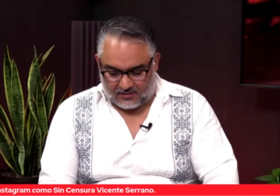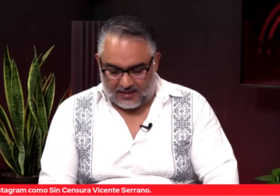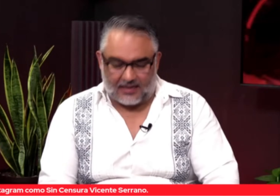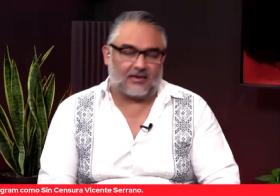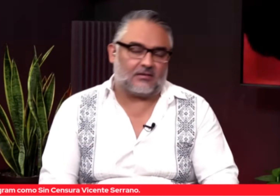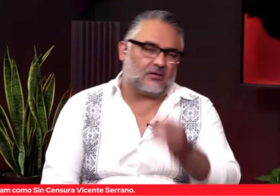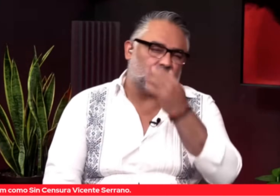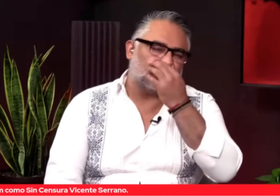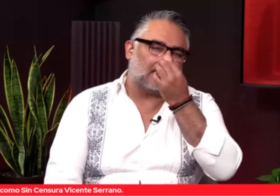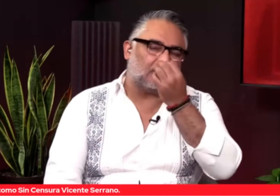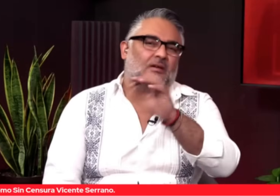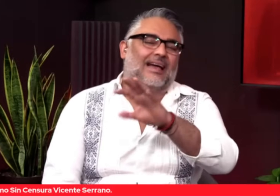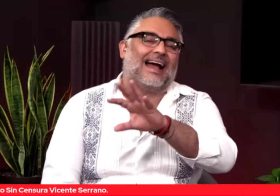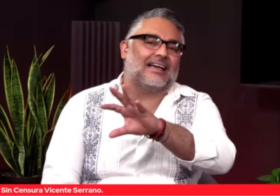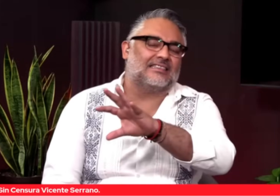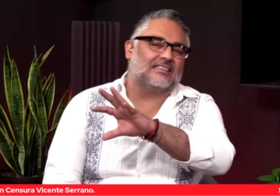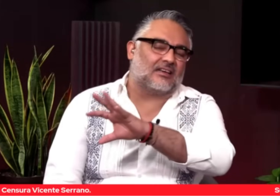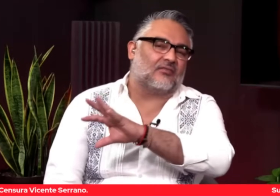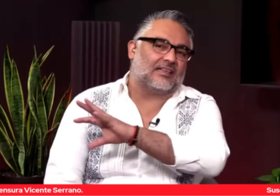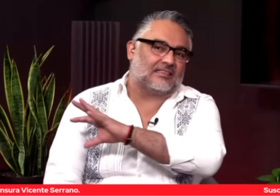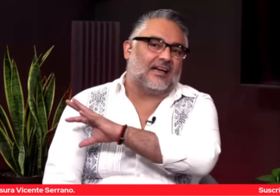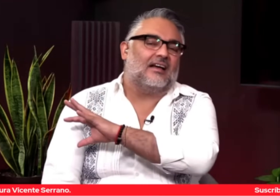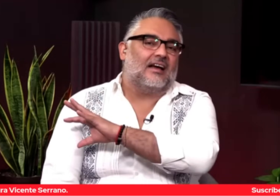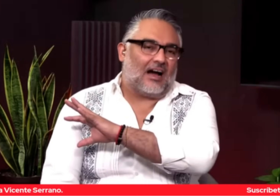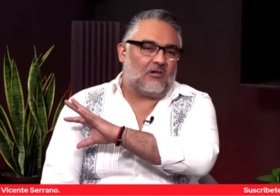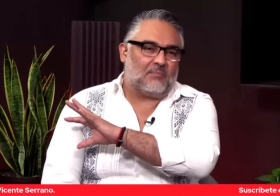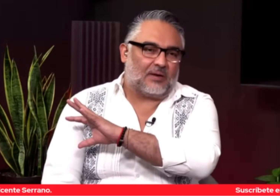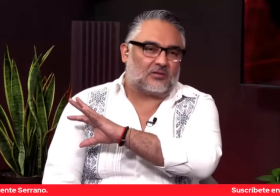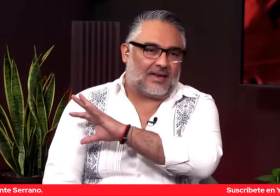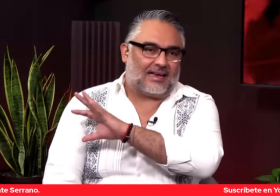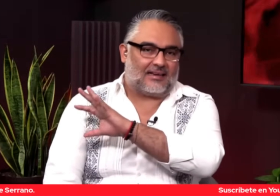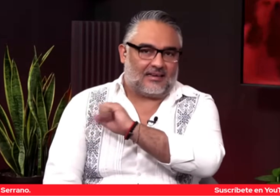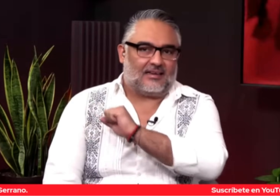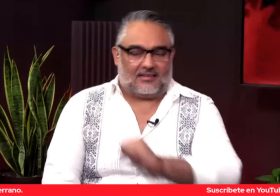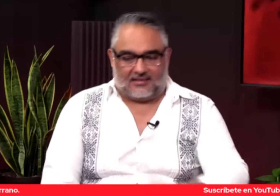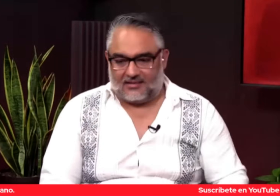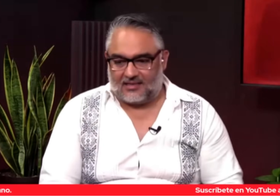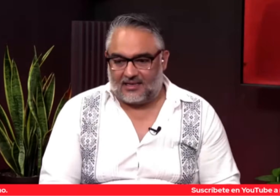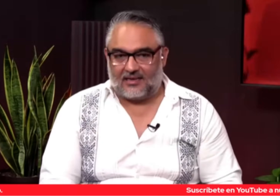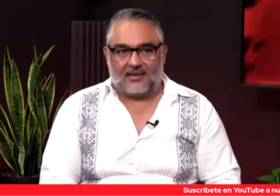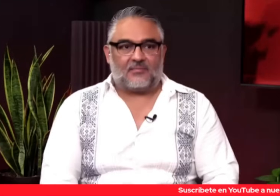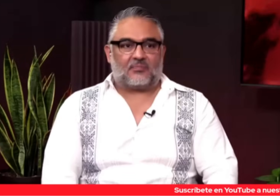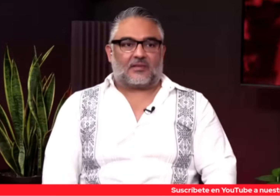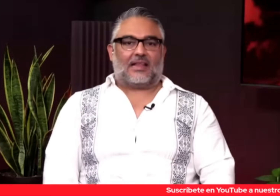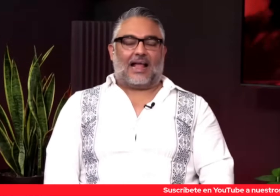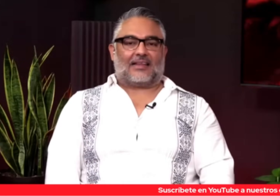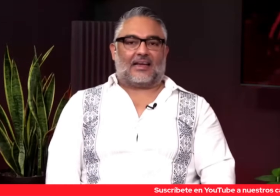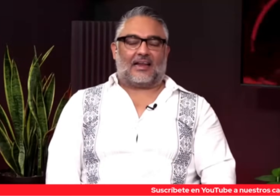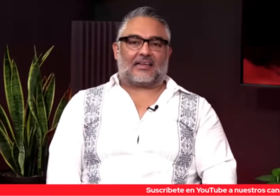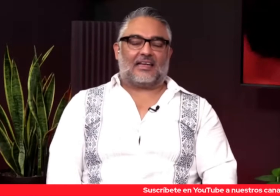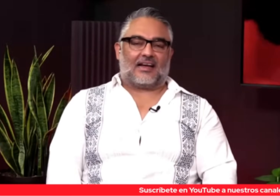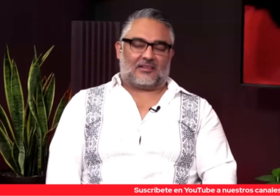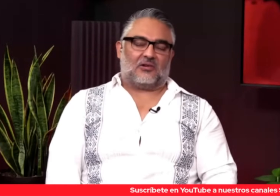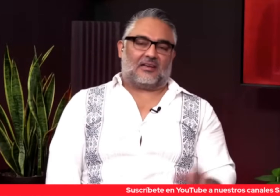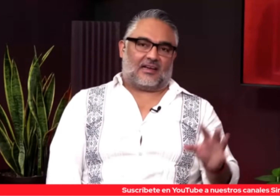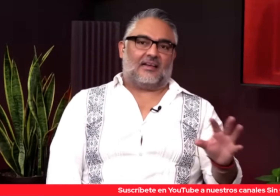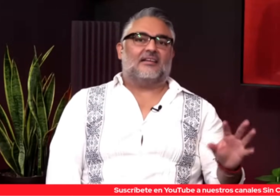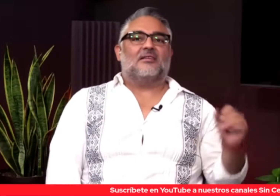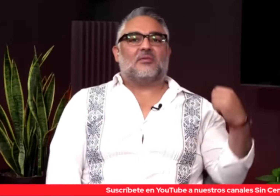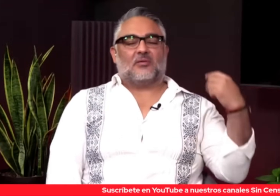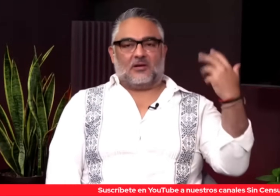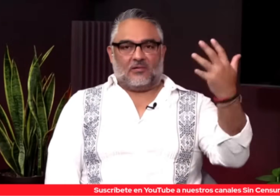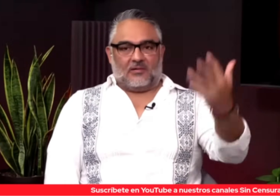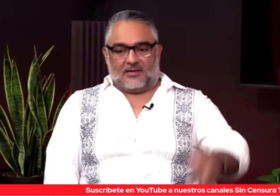no ha leído ni va a leer los libros de texto Ah este es En referencia a un personaje de la alta jerarquía católica